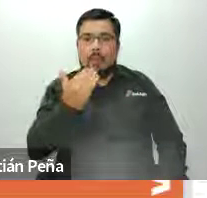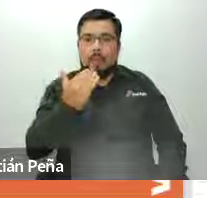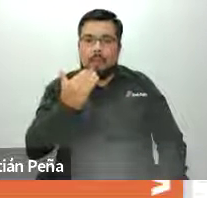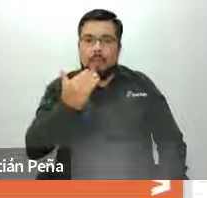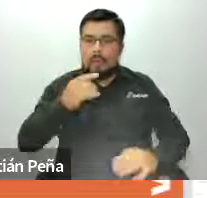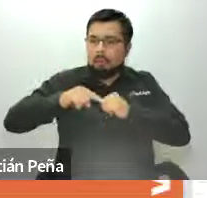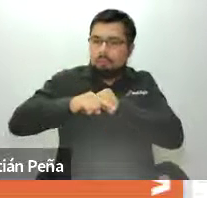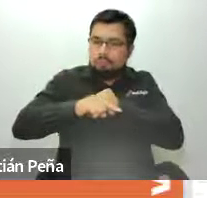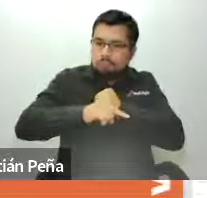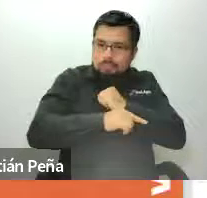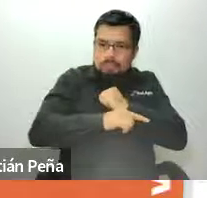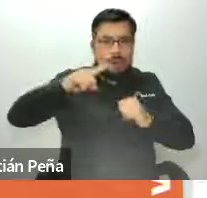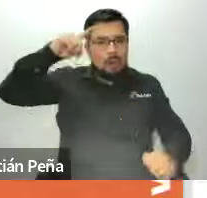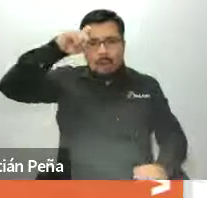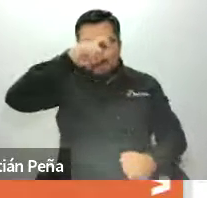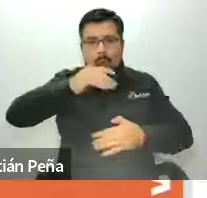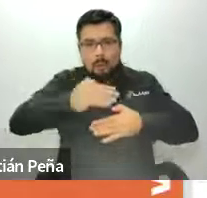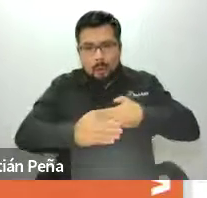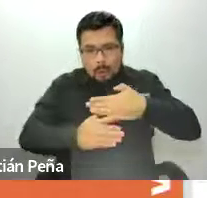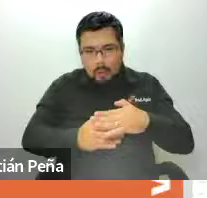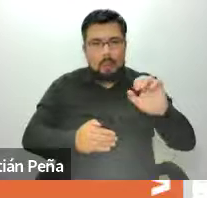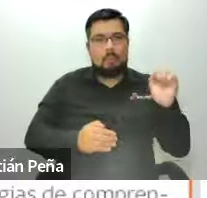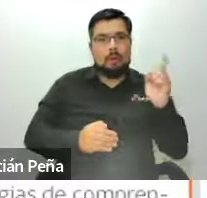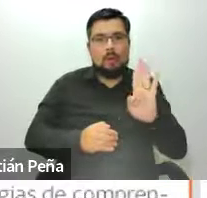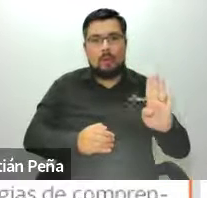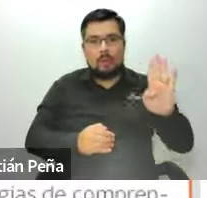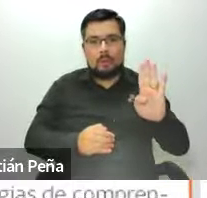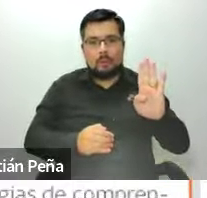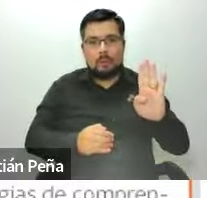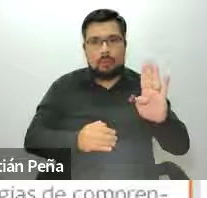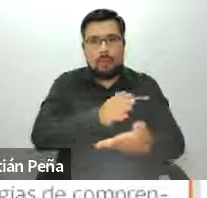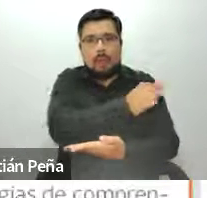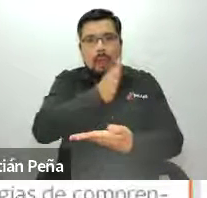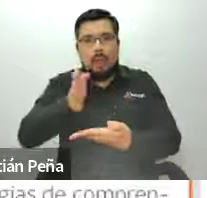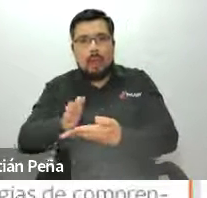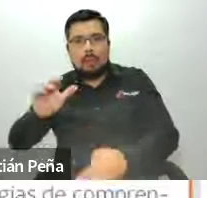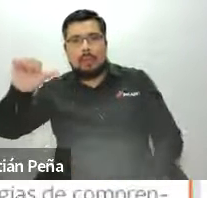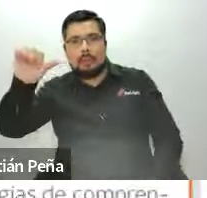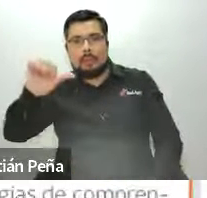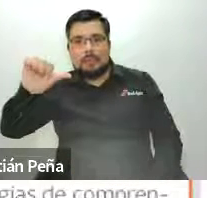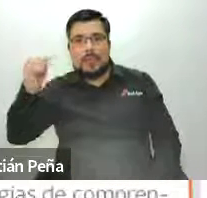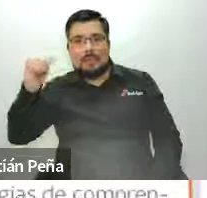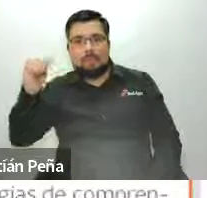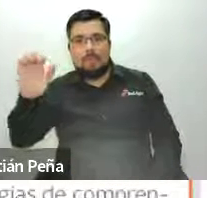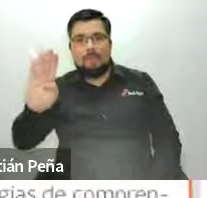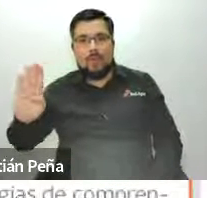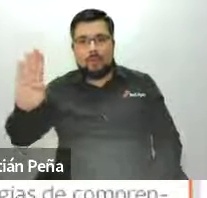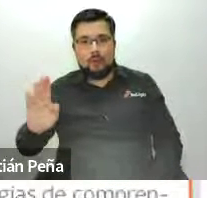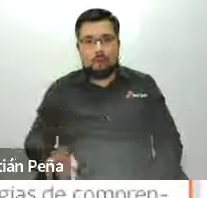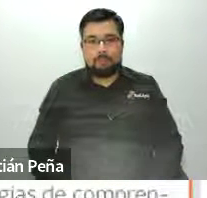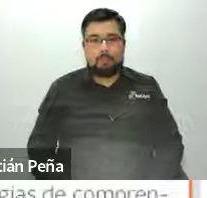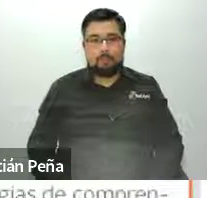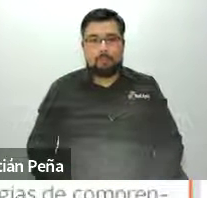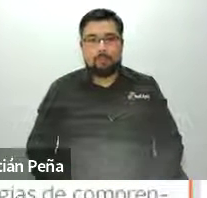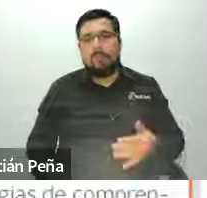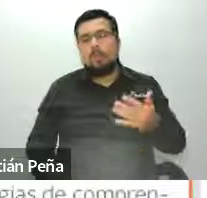progresiva, como ustedes pueden ver, entre primero básico y sexto año básico, ¿ya? Sí vemos, ¿no es cierto? Ya